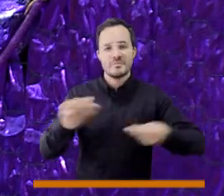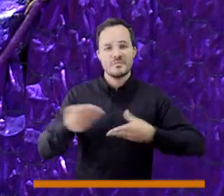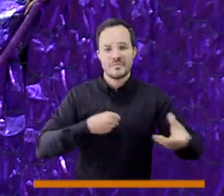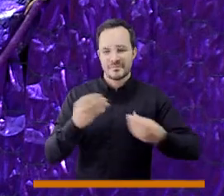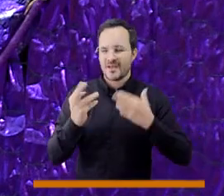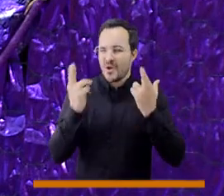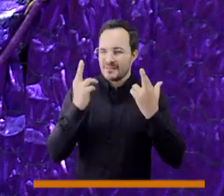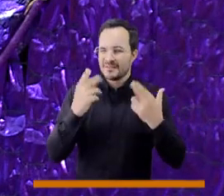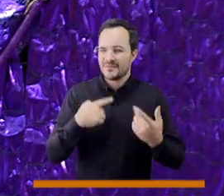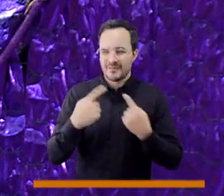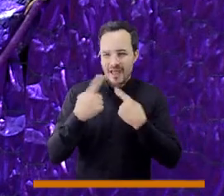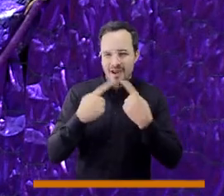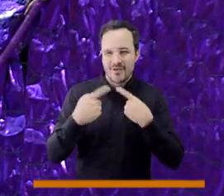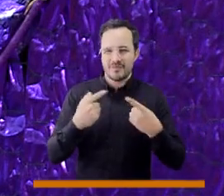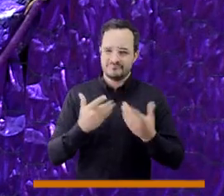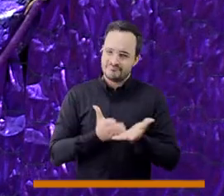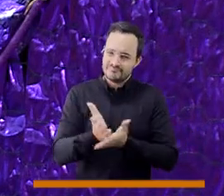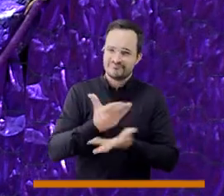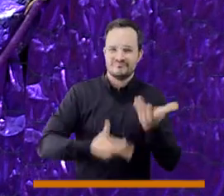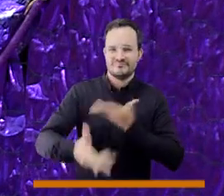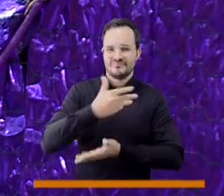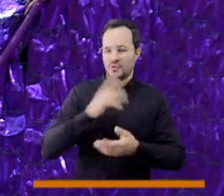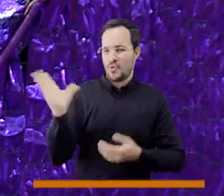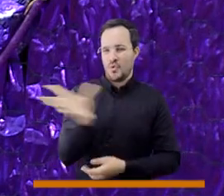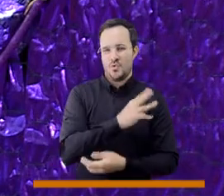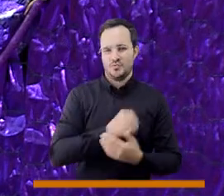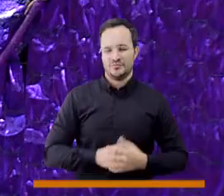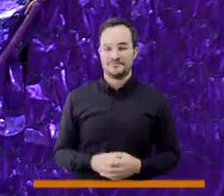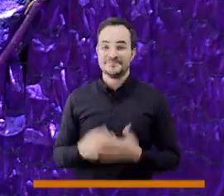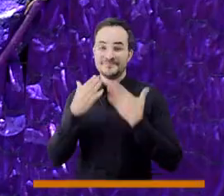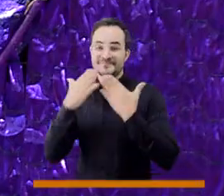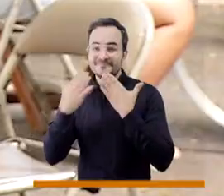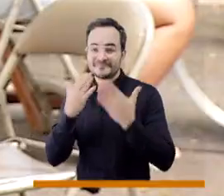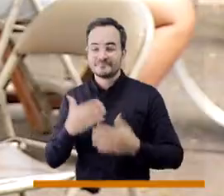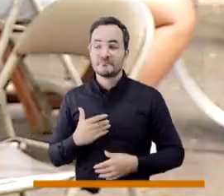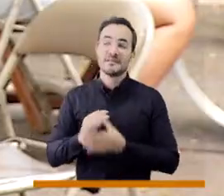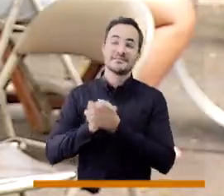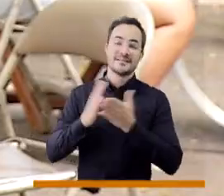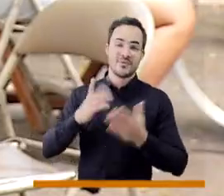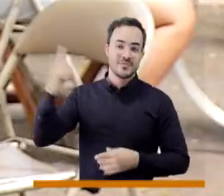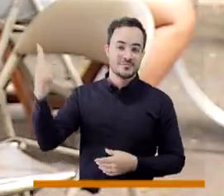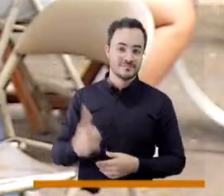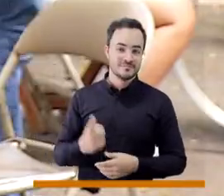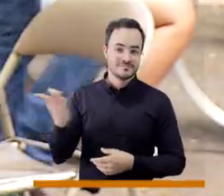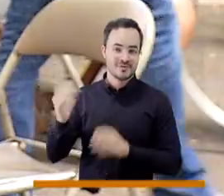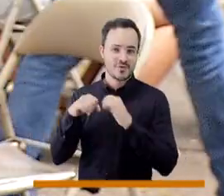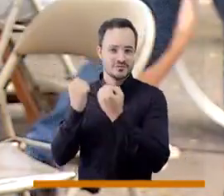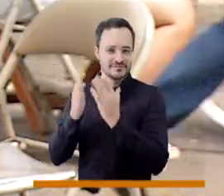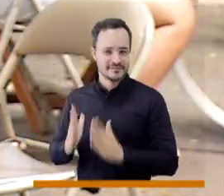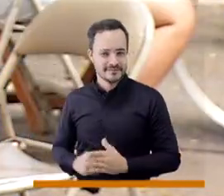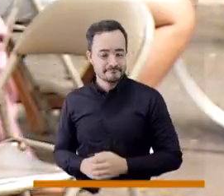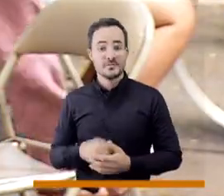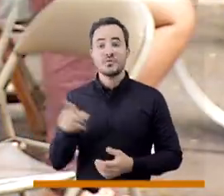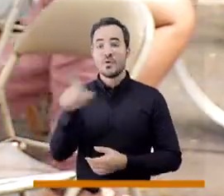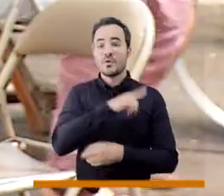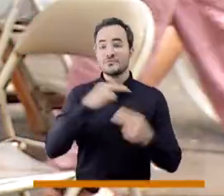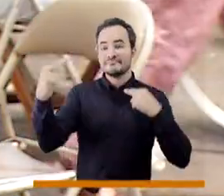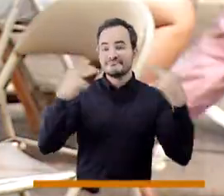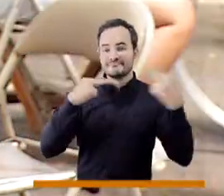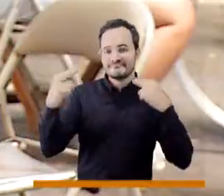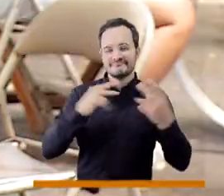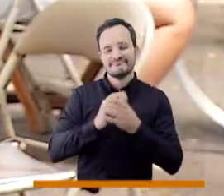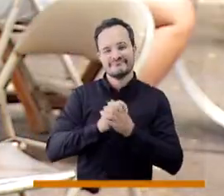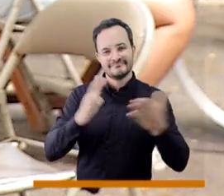las indicaciones para que mantengamos juntos este diálogo abierto. Gracias, Katherine, un saludo a nuestro invitado del día de hoy